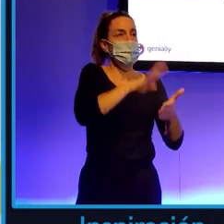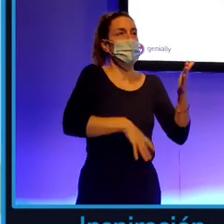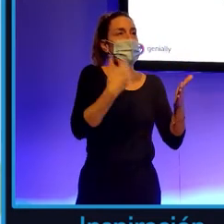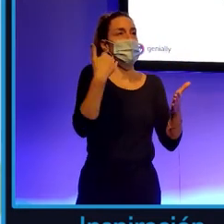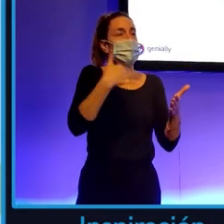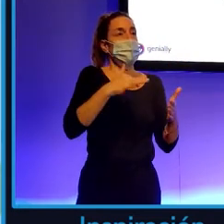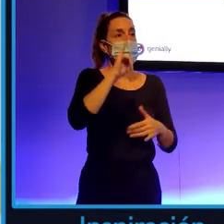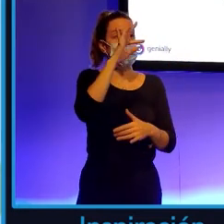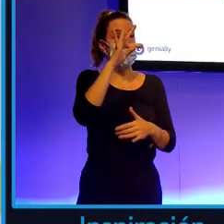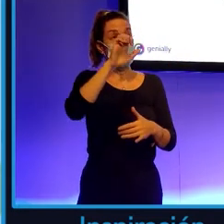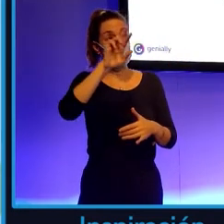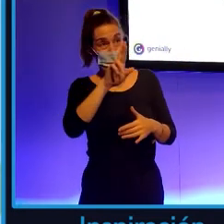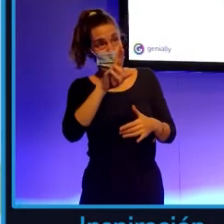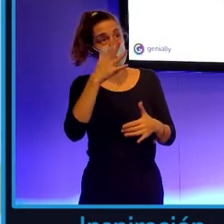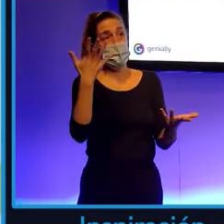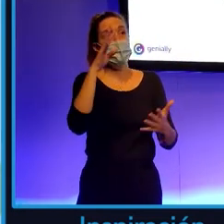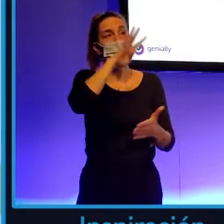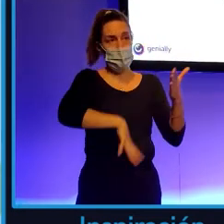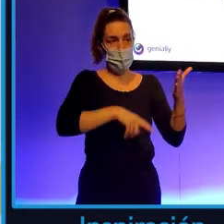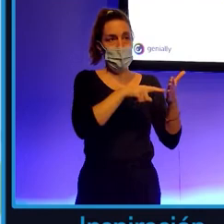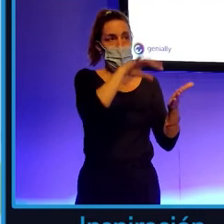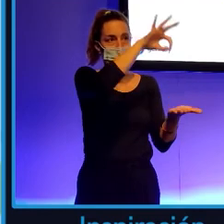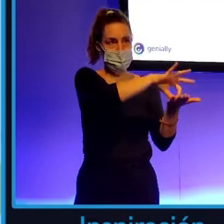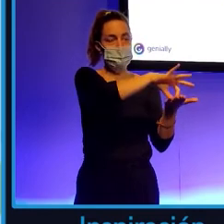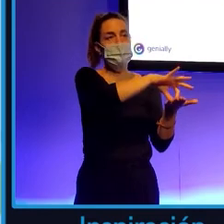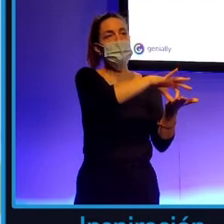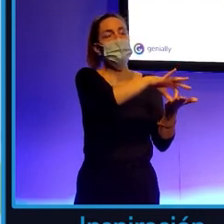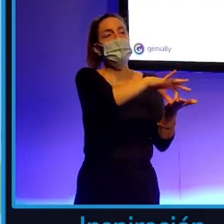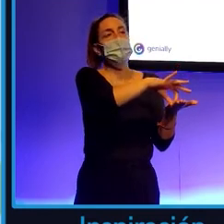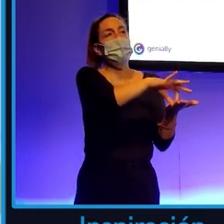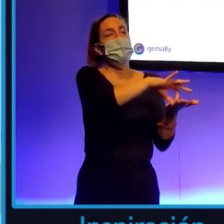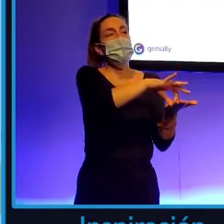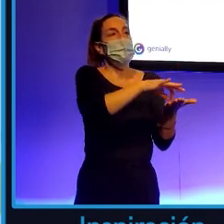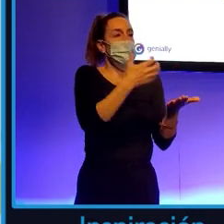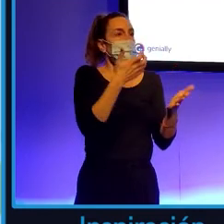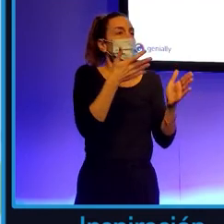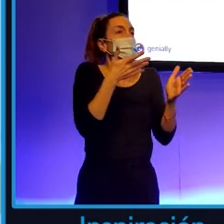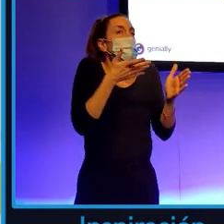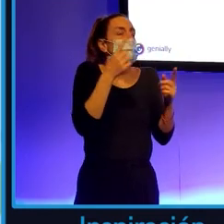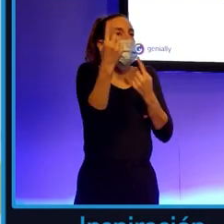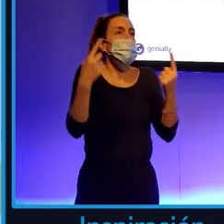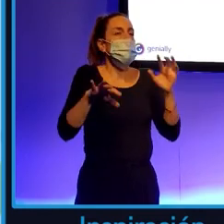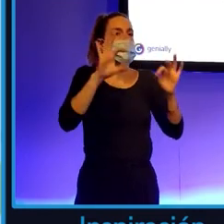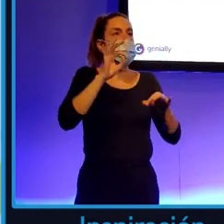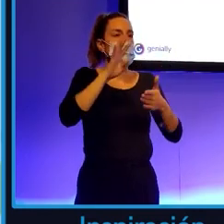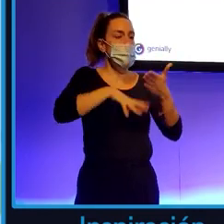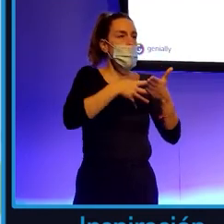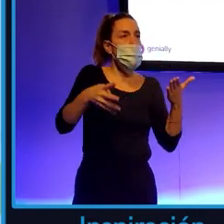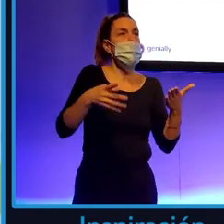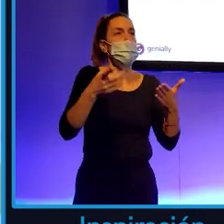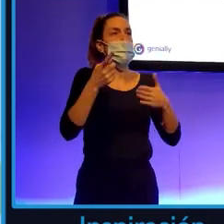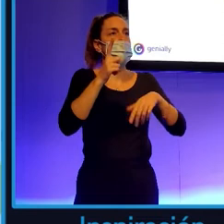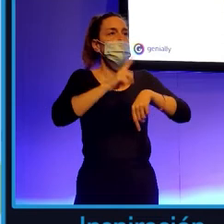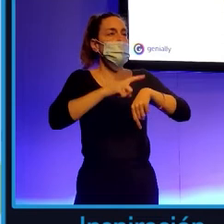científico-tecnológico de barcelona para que a la hora que ellos quieran ir y las horas que ellos quieran ir a